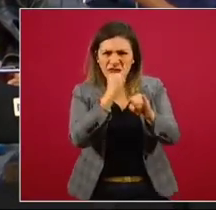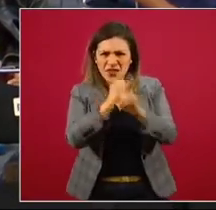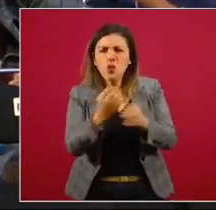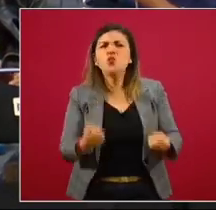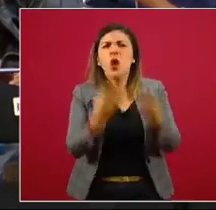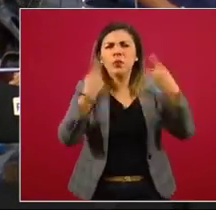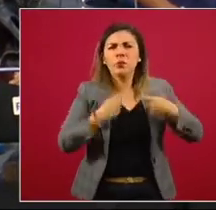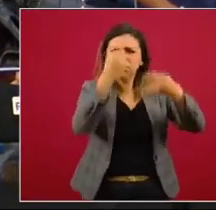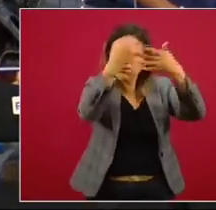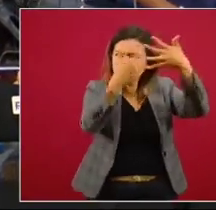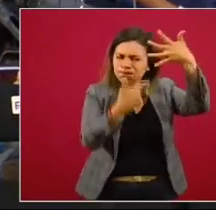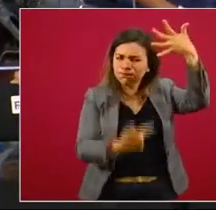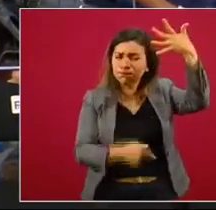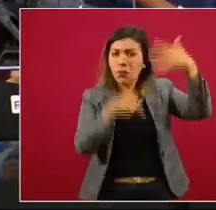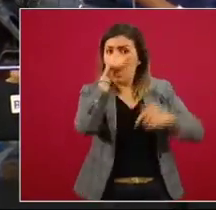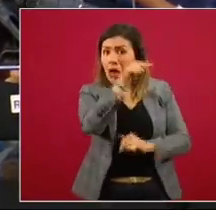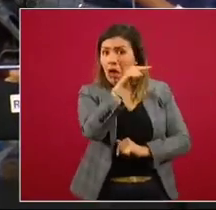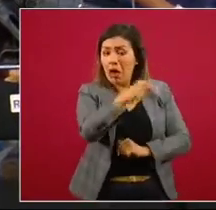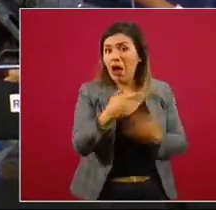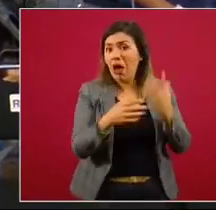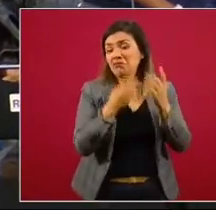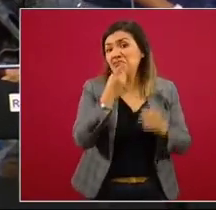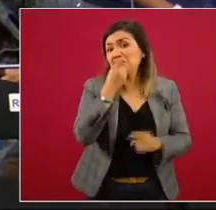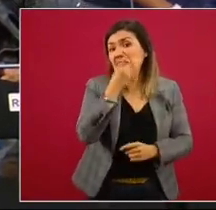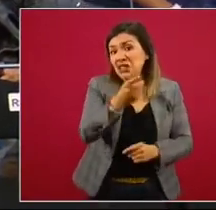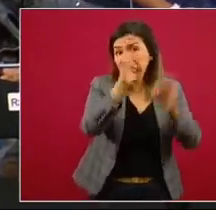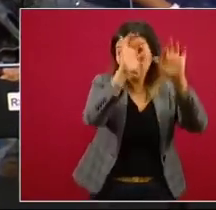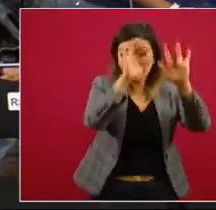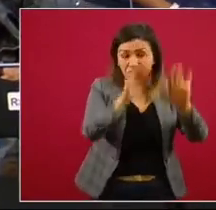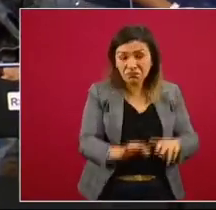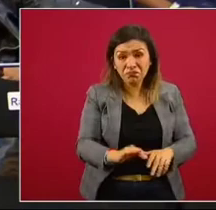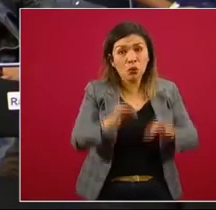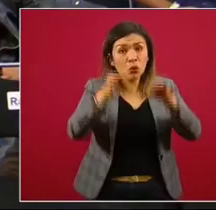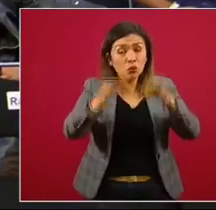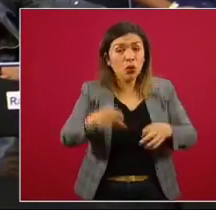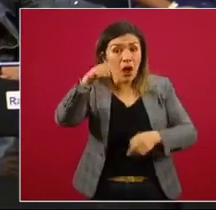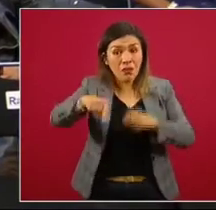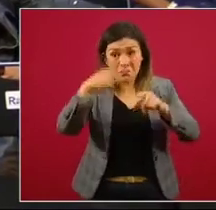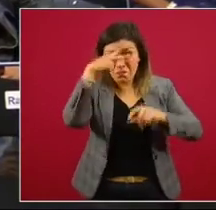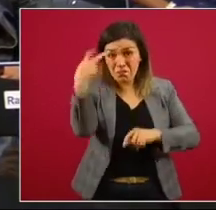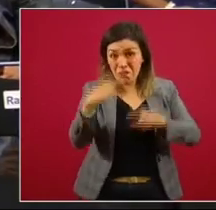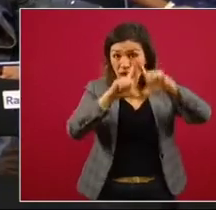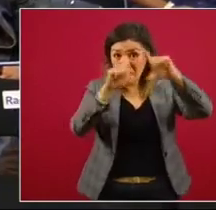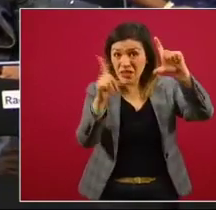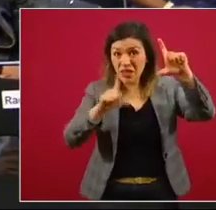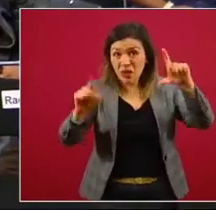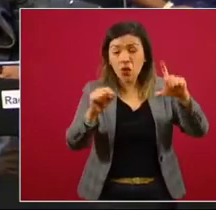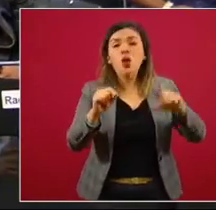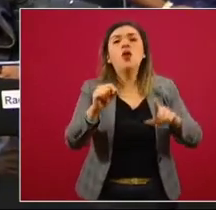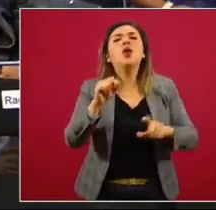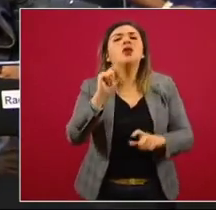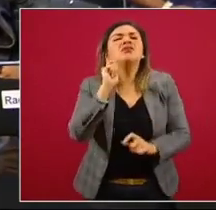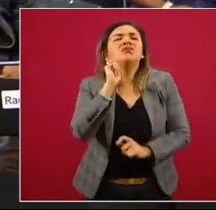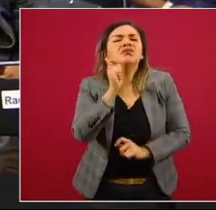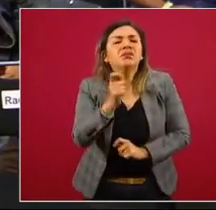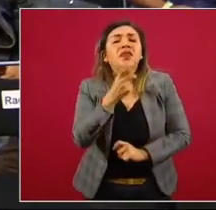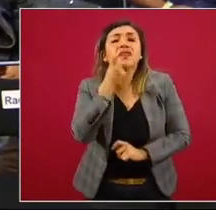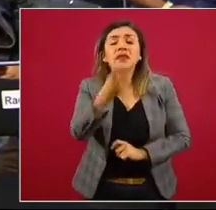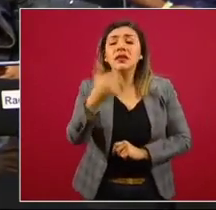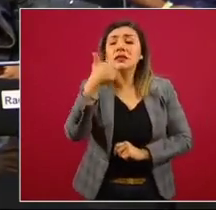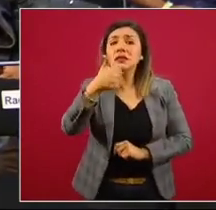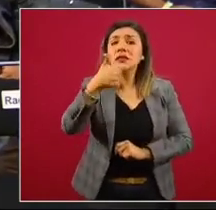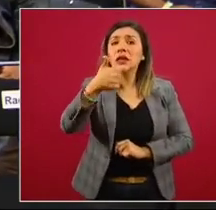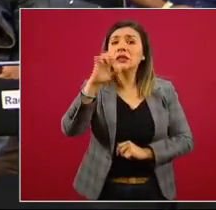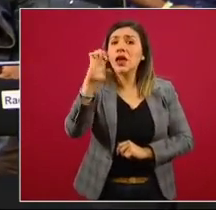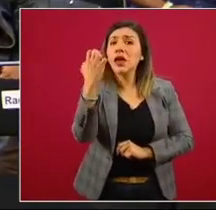tienen, ahí se menciona en la tabla de casos confirmados a nivel nacional que nos aclaran el punto, que desde el 6 de